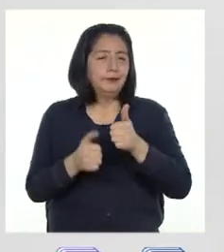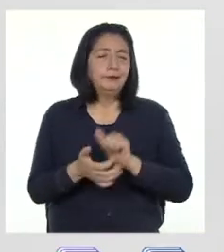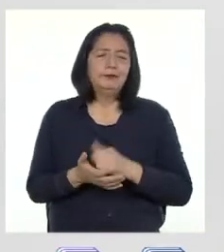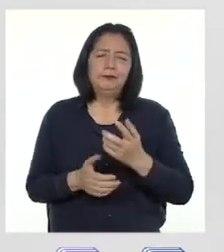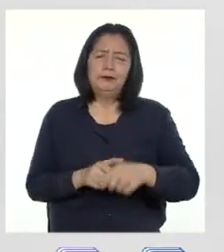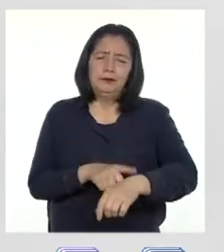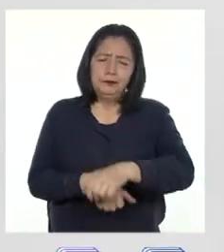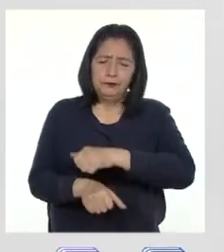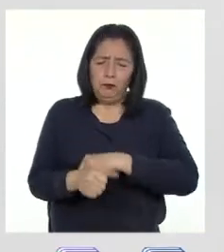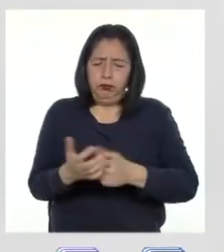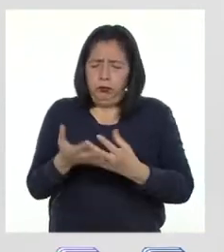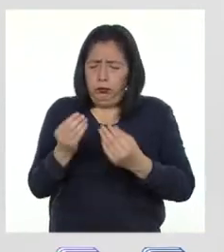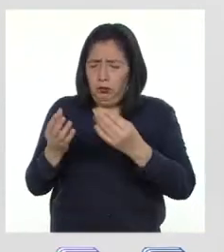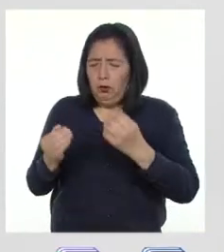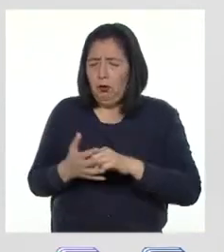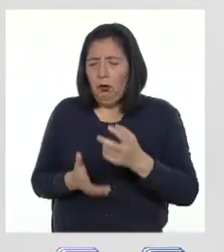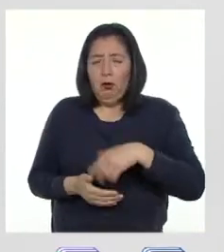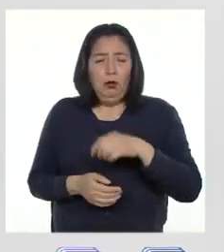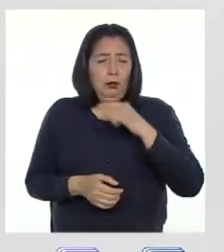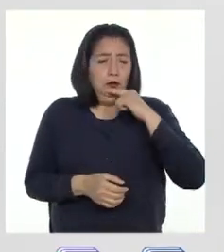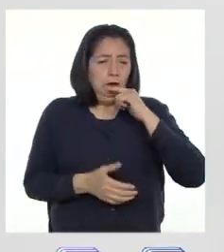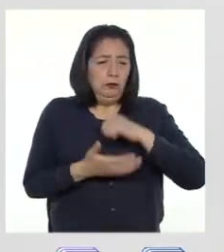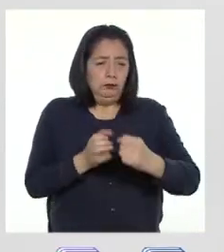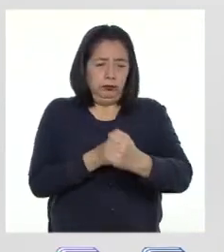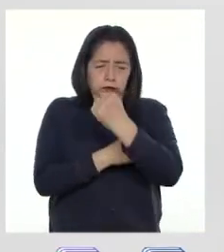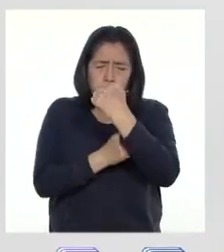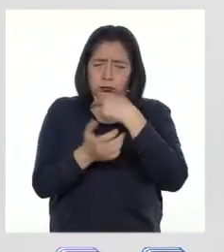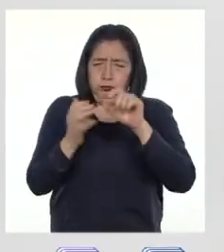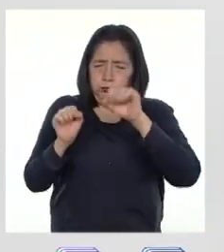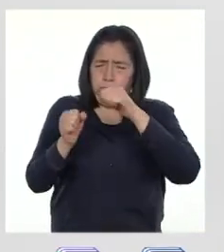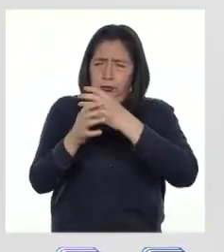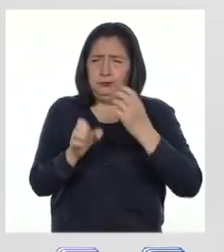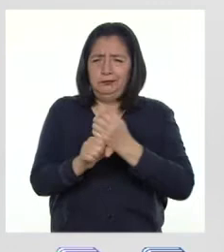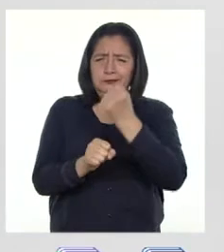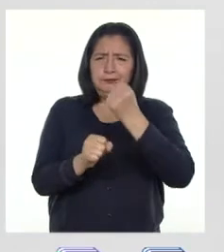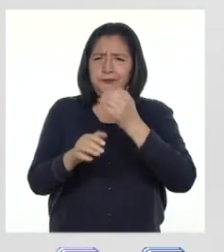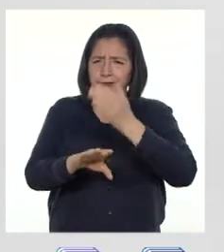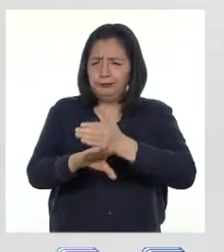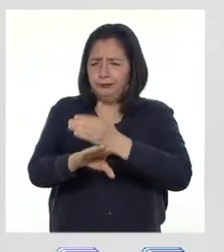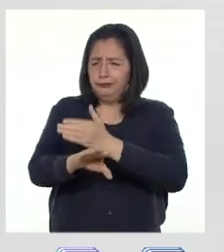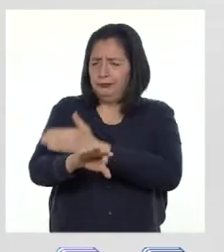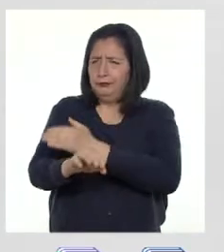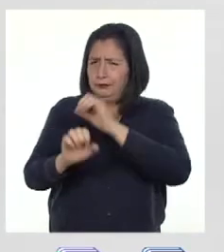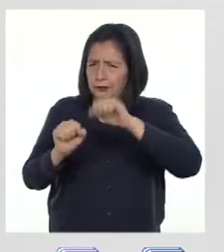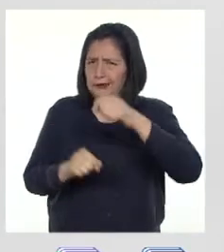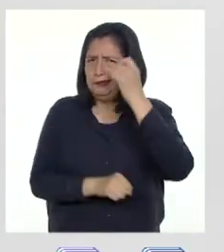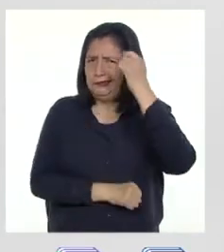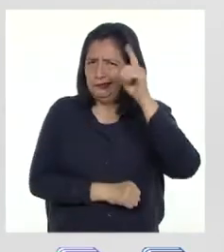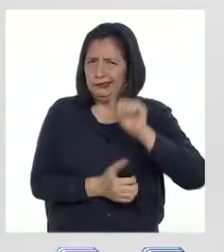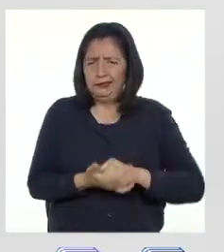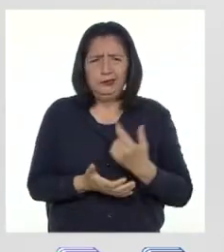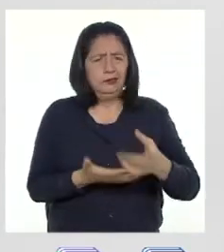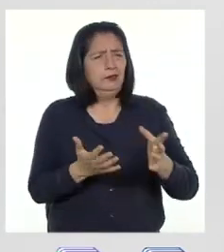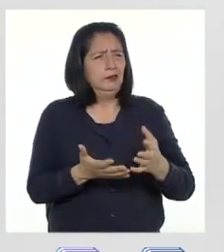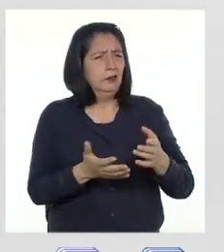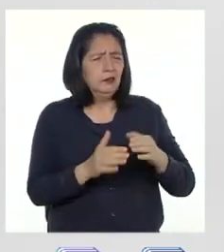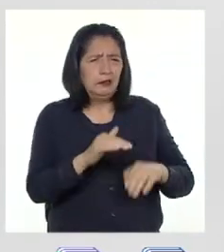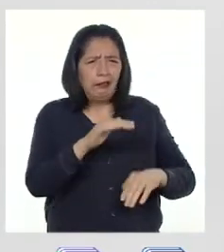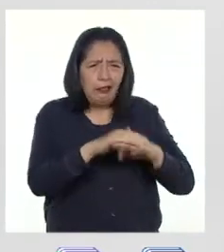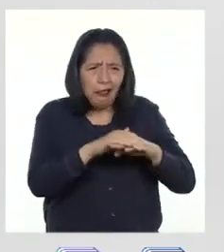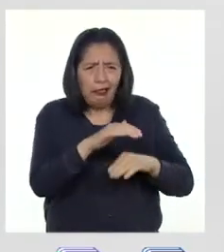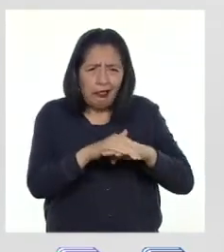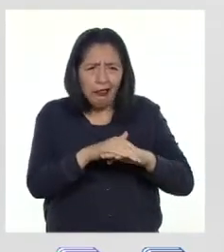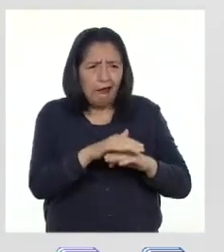el esfuerzo de muchas valientes mujeres ha logrado que poco a poco se comprenda que limitar sus